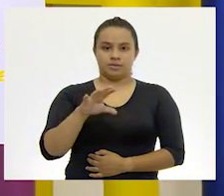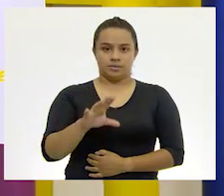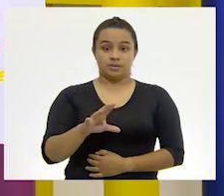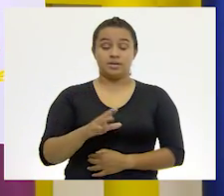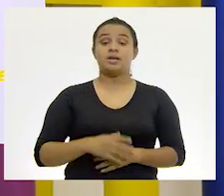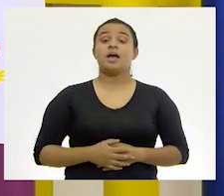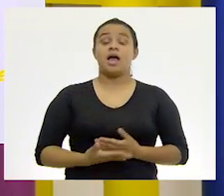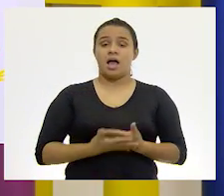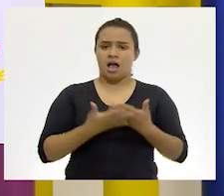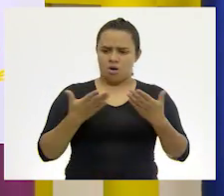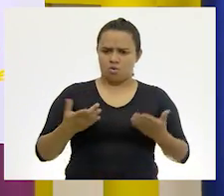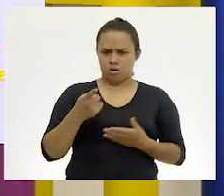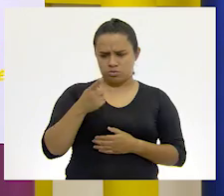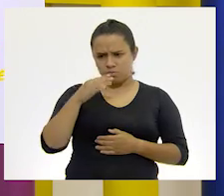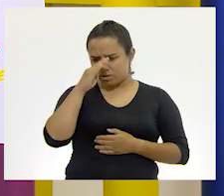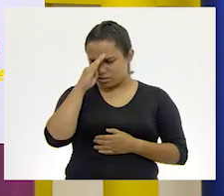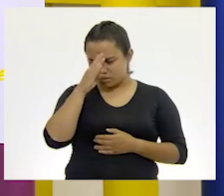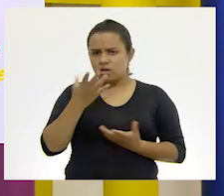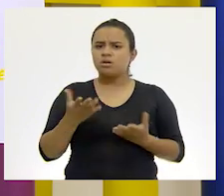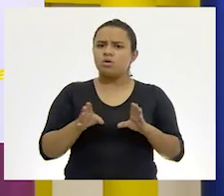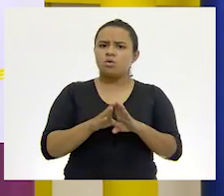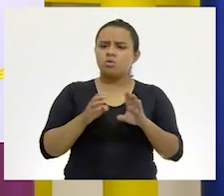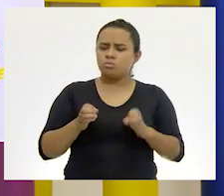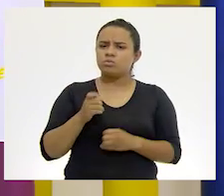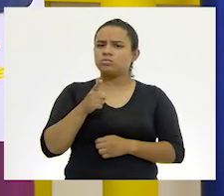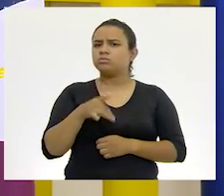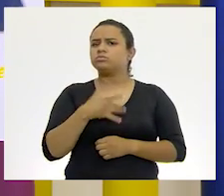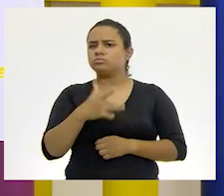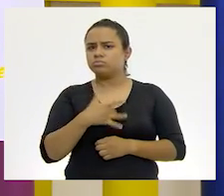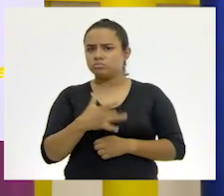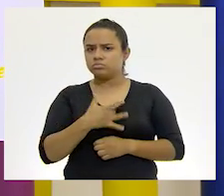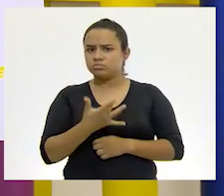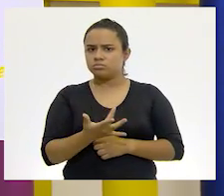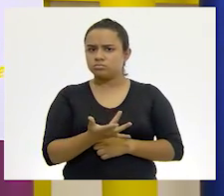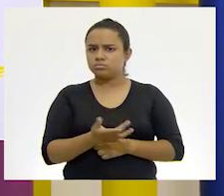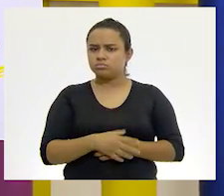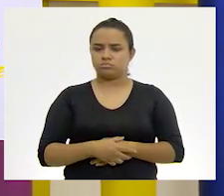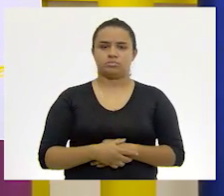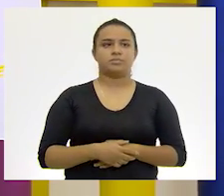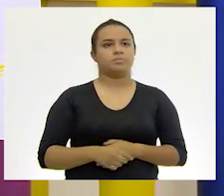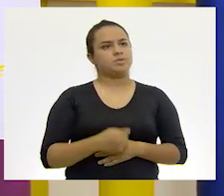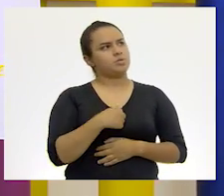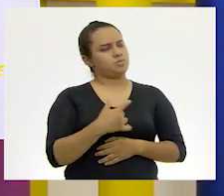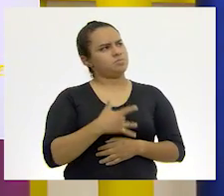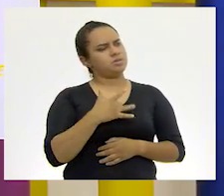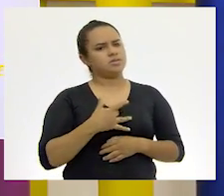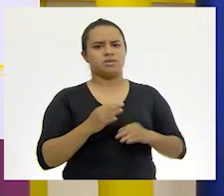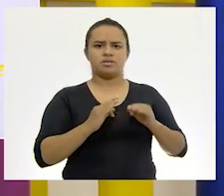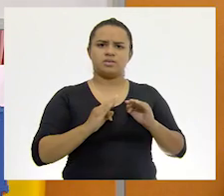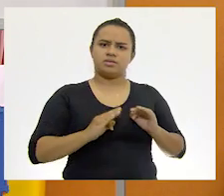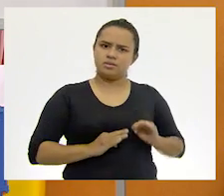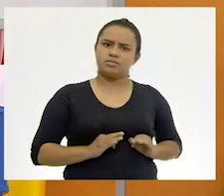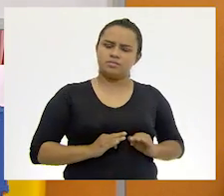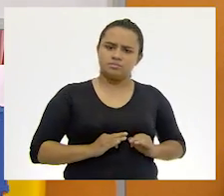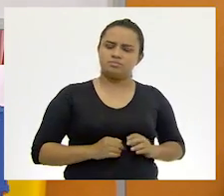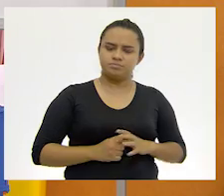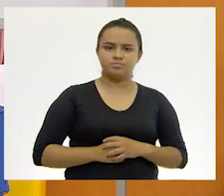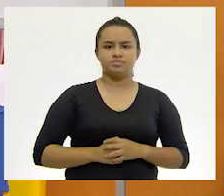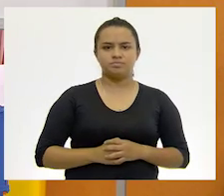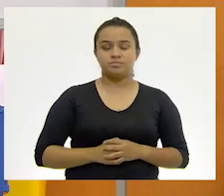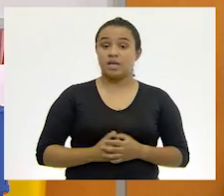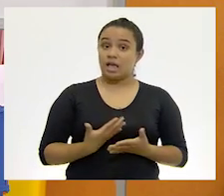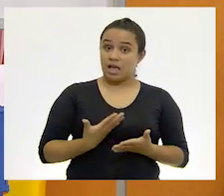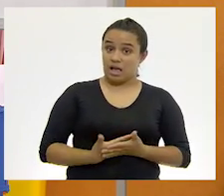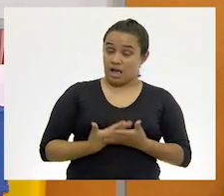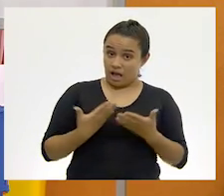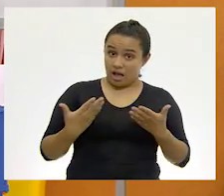Ay, y ahora pregúntate cómo estás, cómo te sientes. Me siento muy tranquilo. Muy bien. Sí. Pues